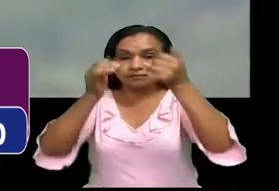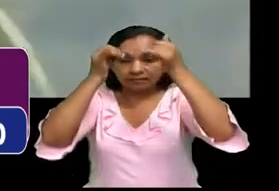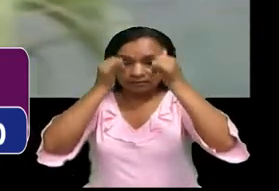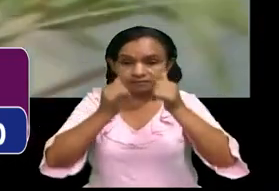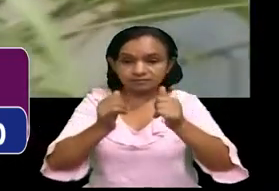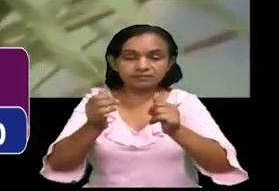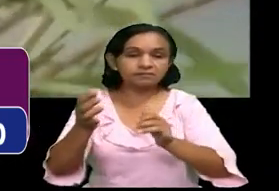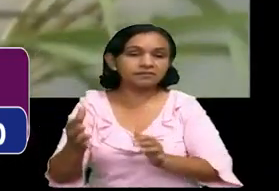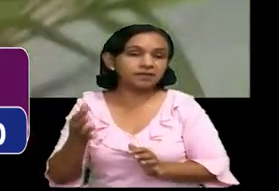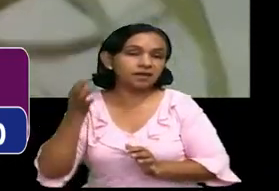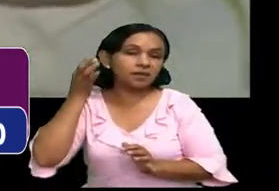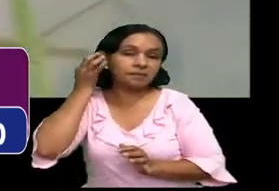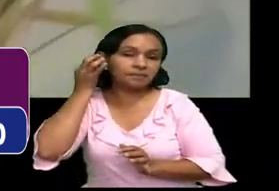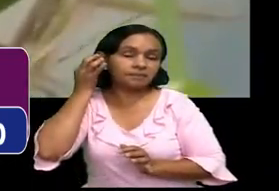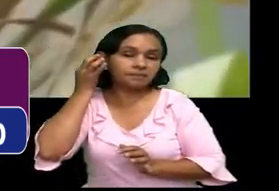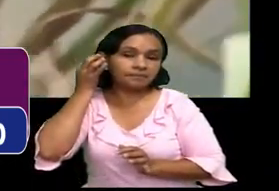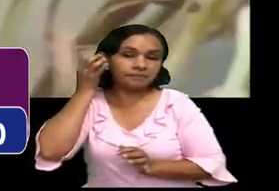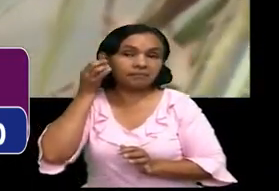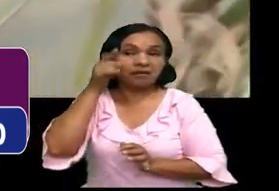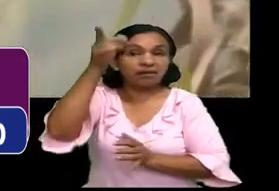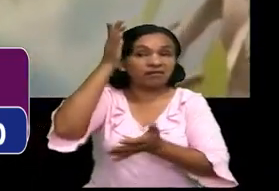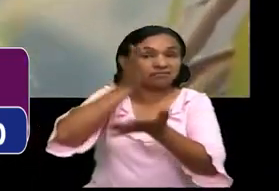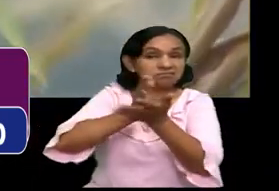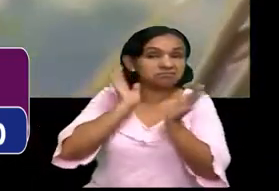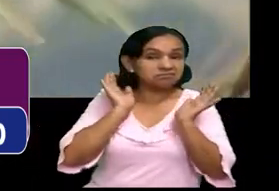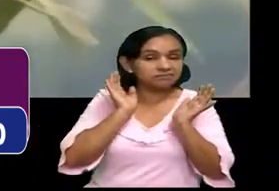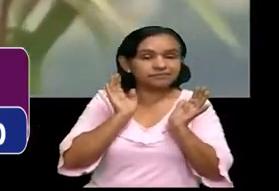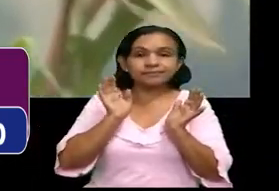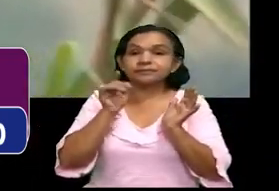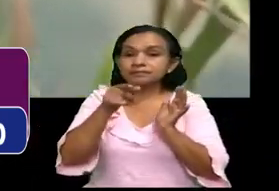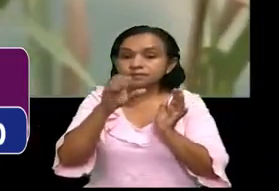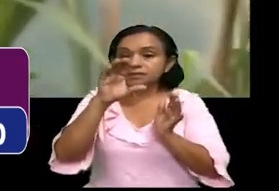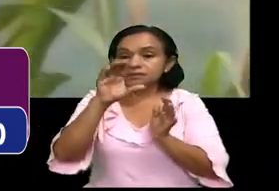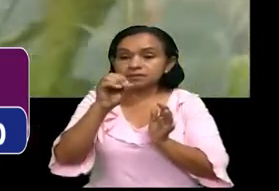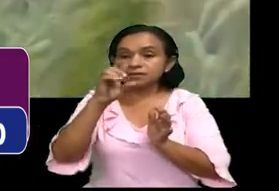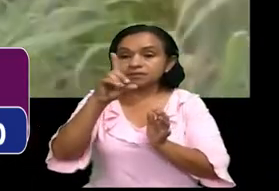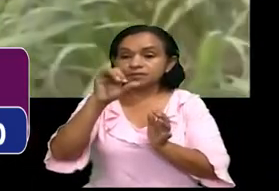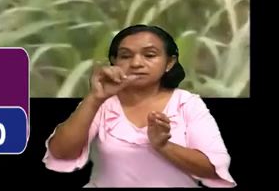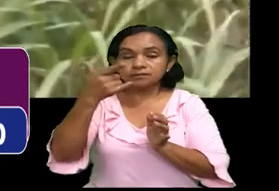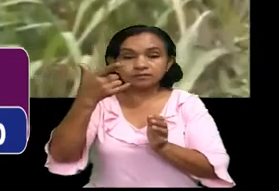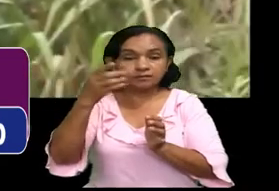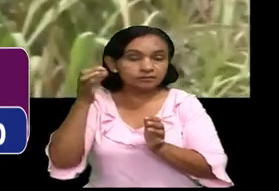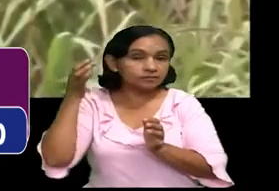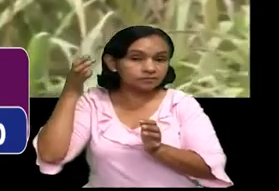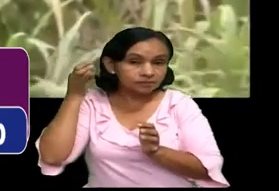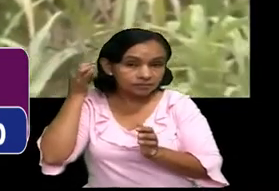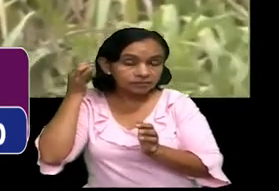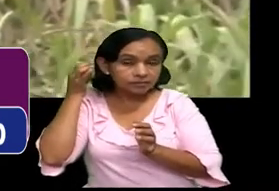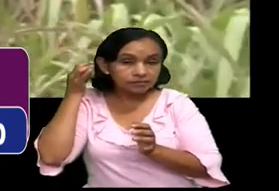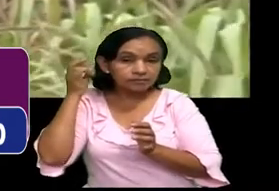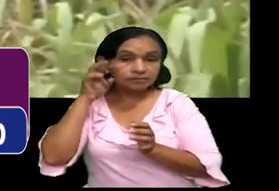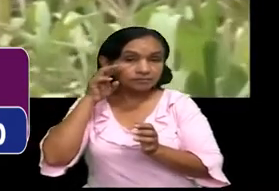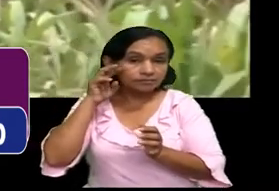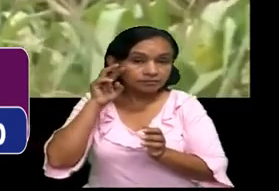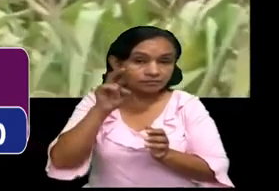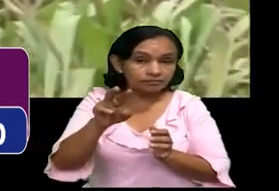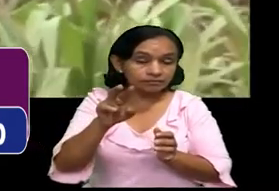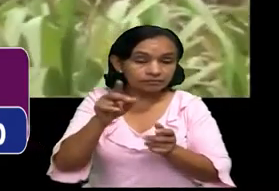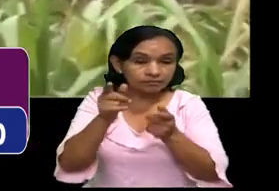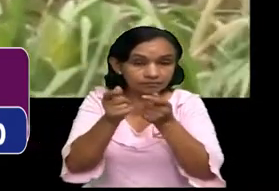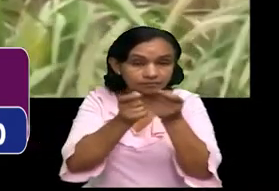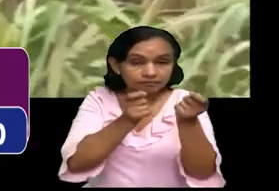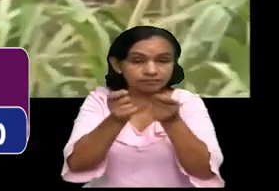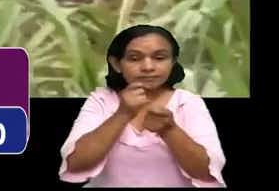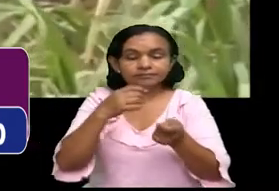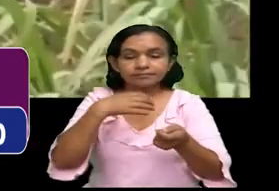un arete porque me lo exigen. Pero ese arete es un código con el que vos identificás un animal y podés llevarle vos, para